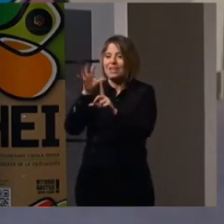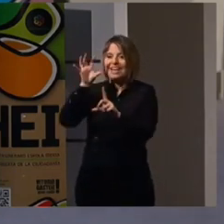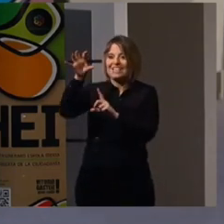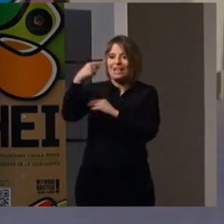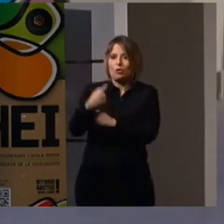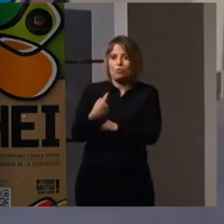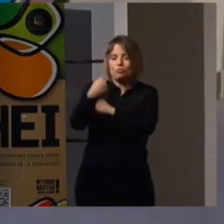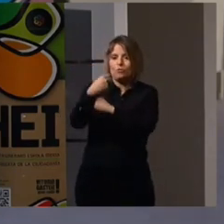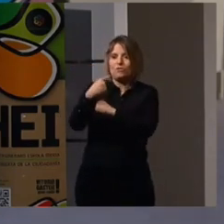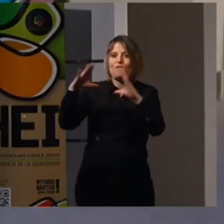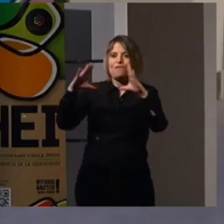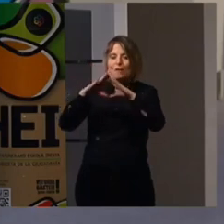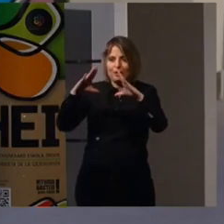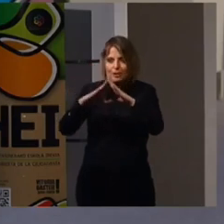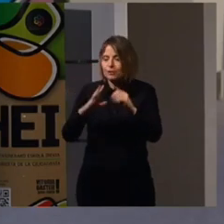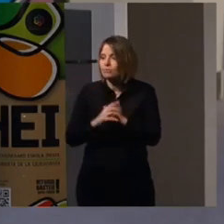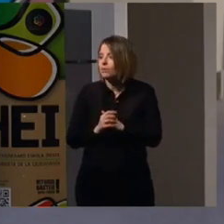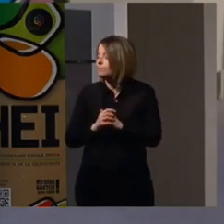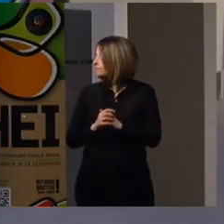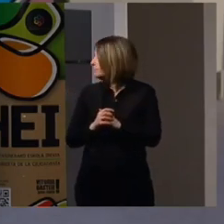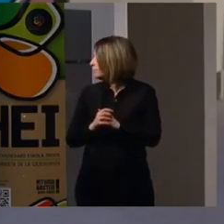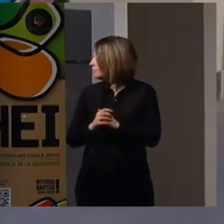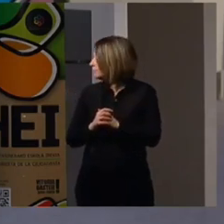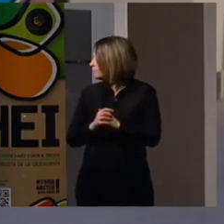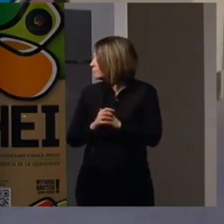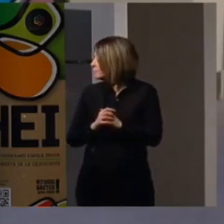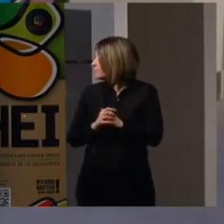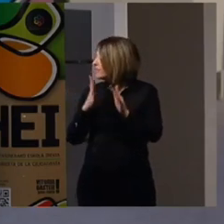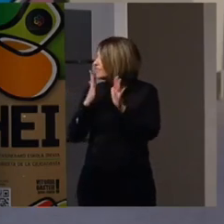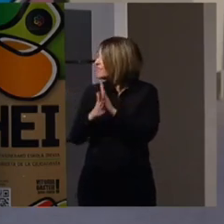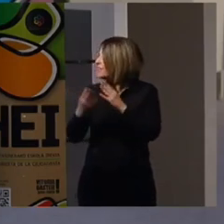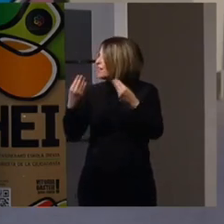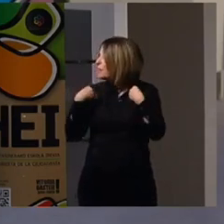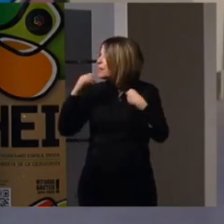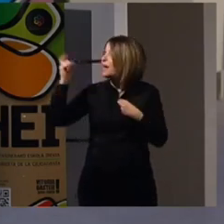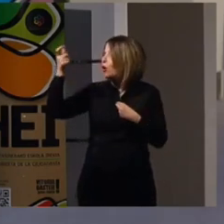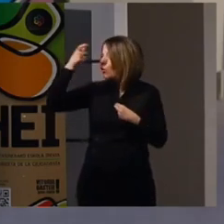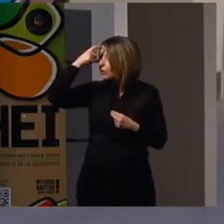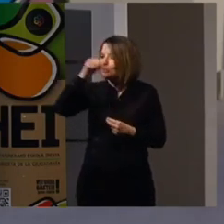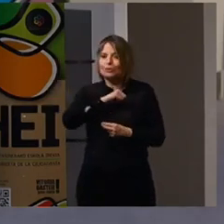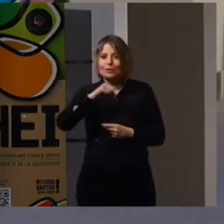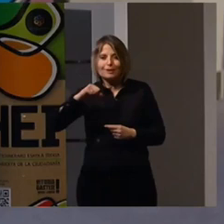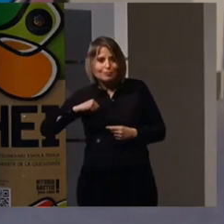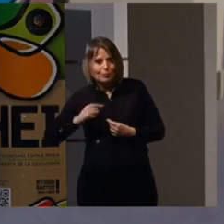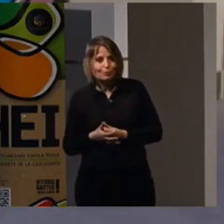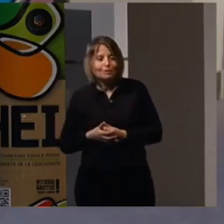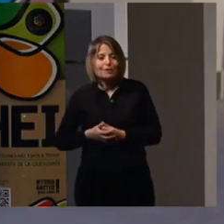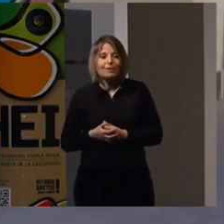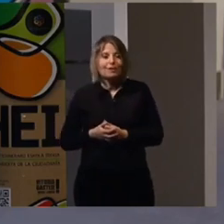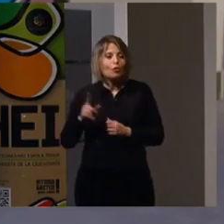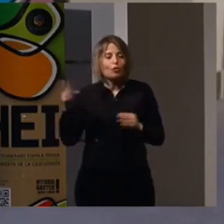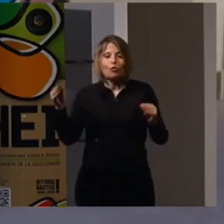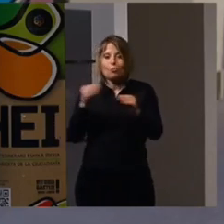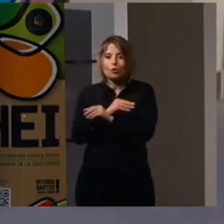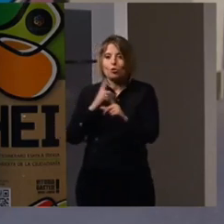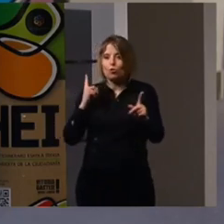nos quiere imponer la agenda feminista y bueno, pues una concepción de la vida tremendamente individualista y que va un poco en absoluta